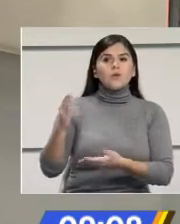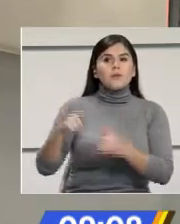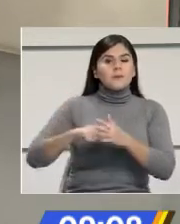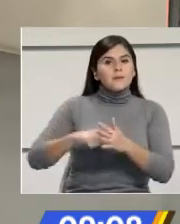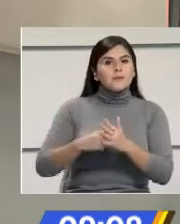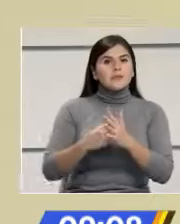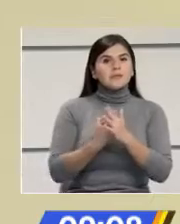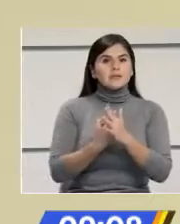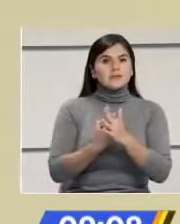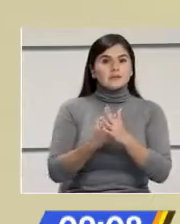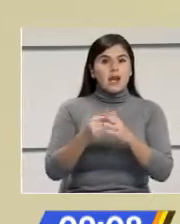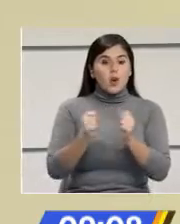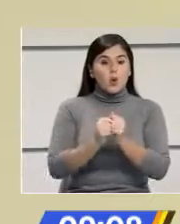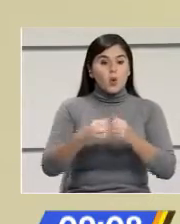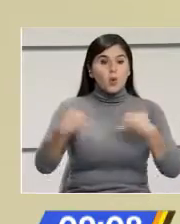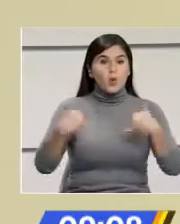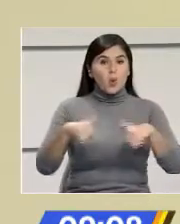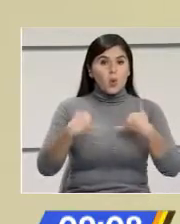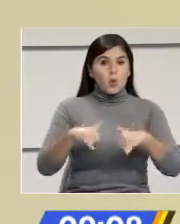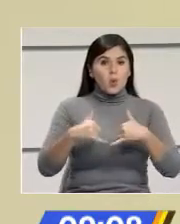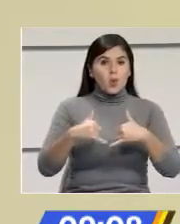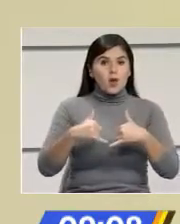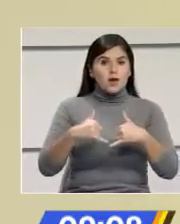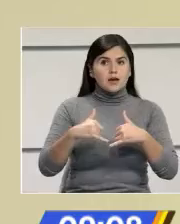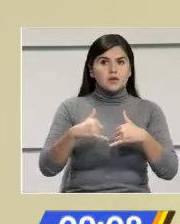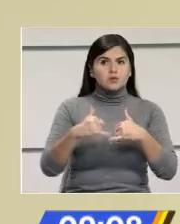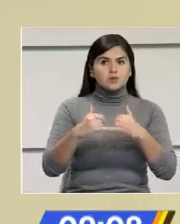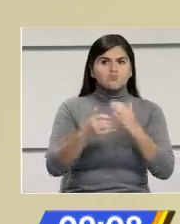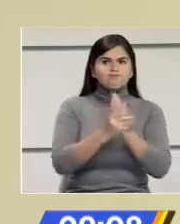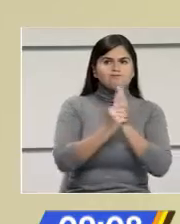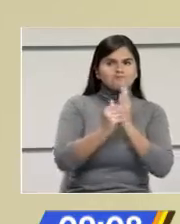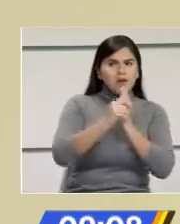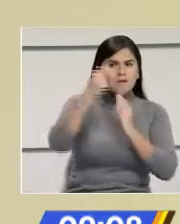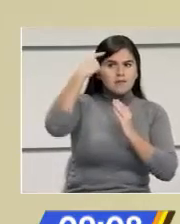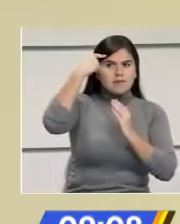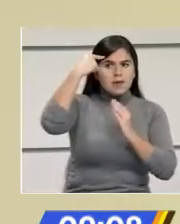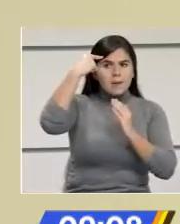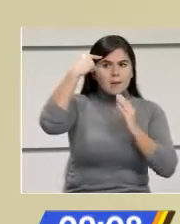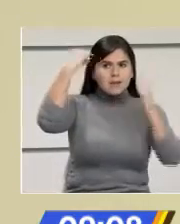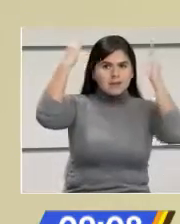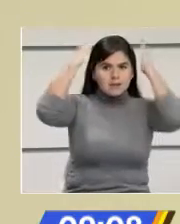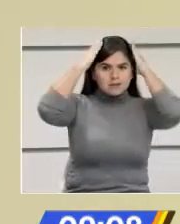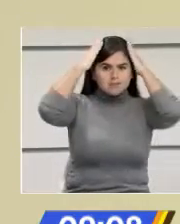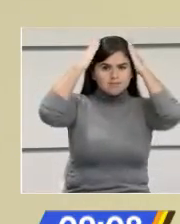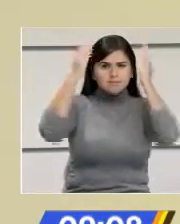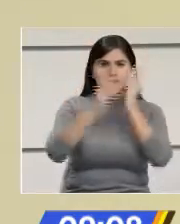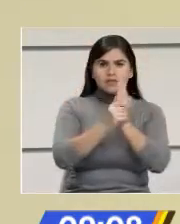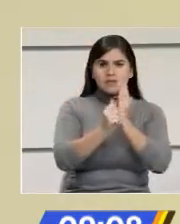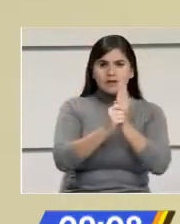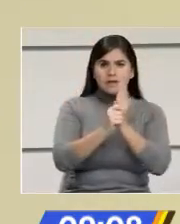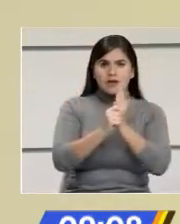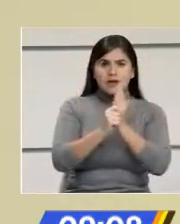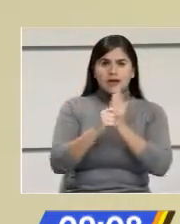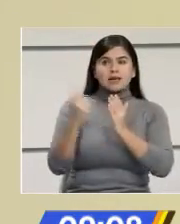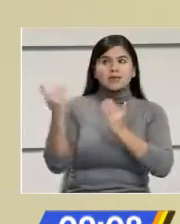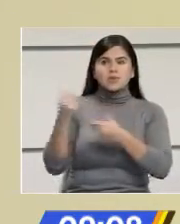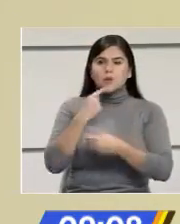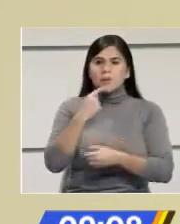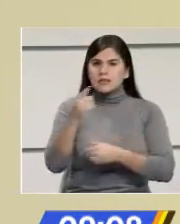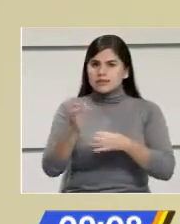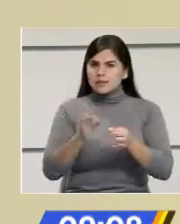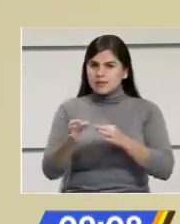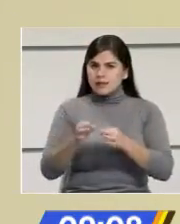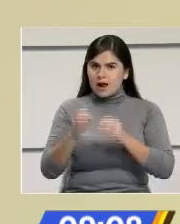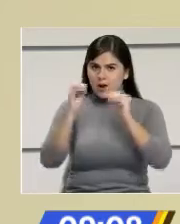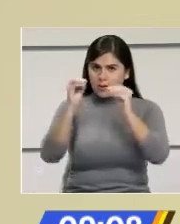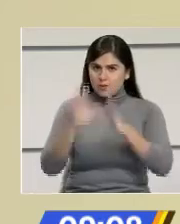a empezar con unos juegos de una gimnasia mental, gimnasia cerebral, que nos va a dar la profesora Delmis. Ajá. También